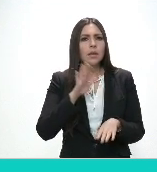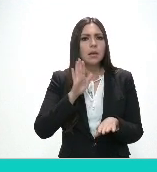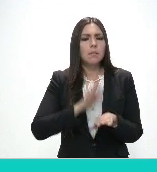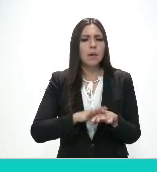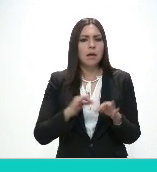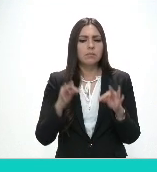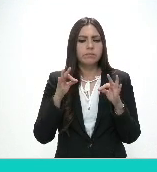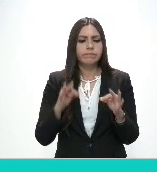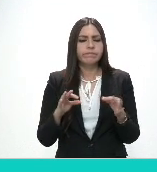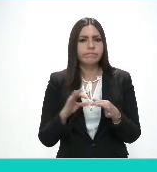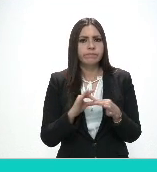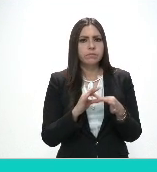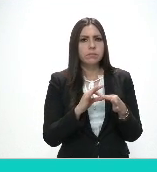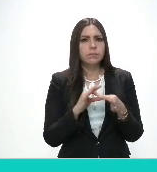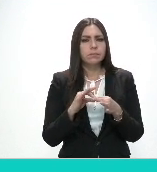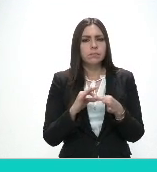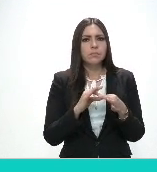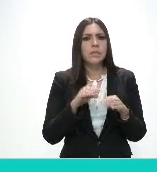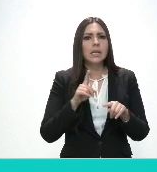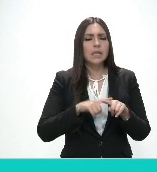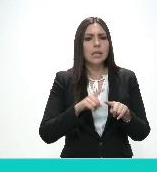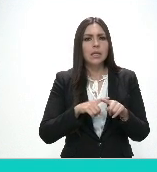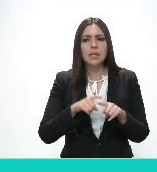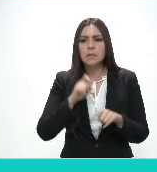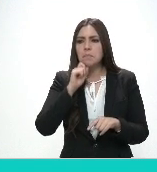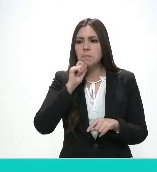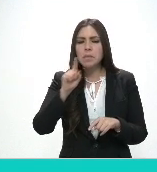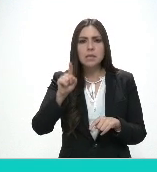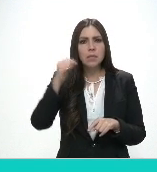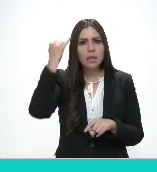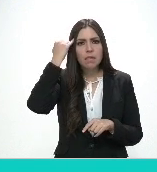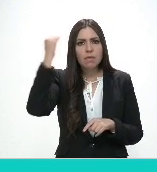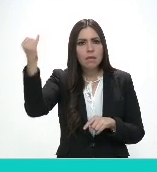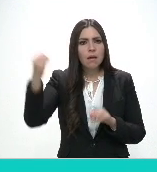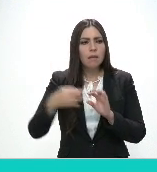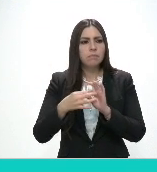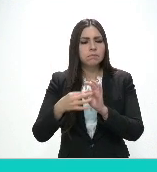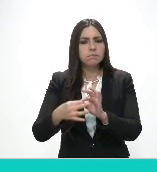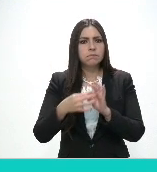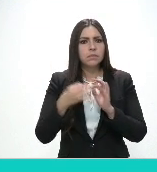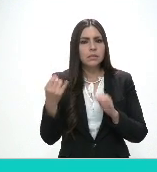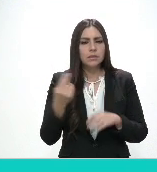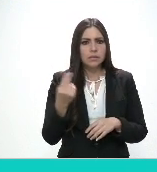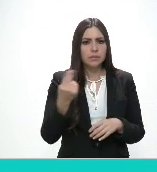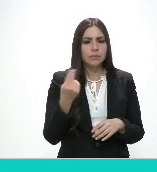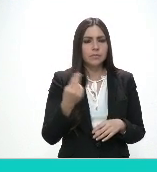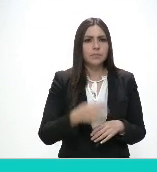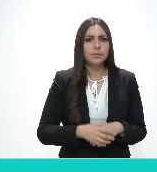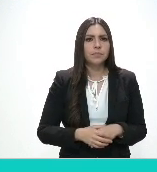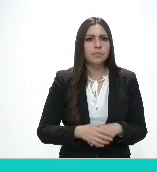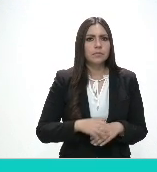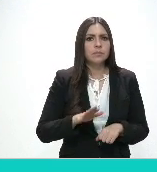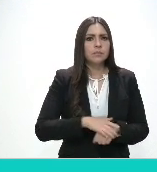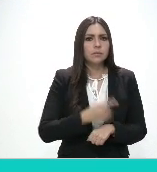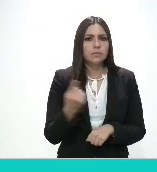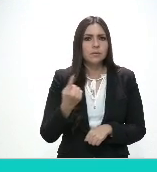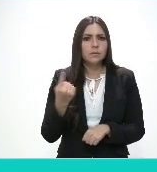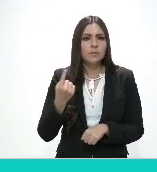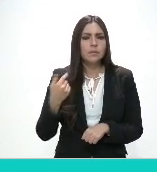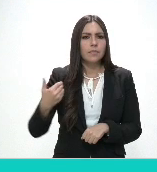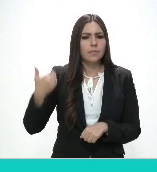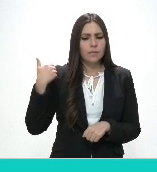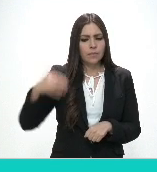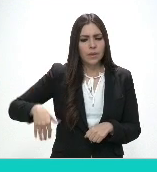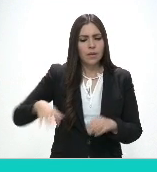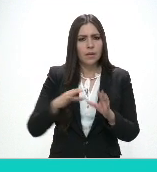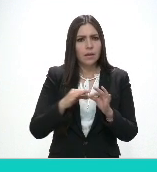estrecho con quienes comparten la misma ideología y necesidades lo anterior debido a que las